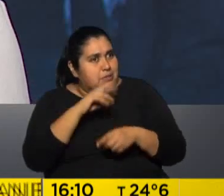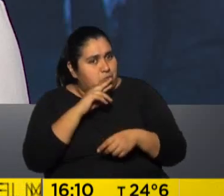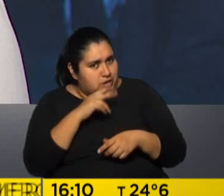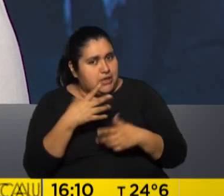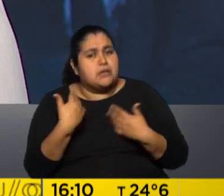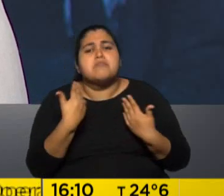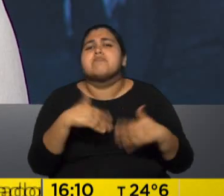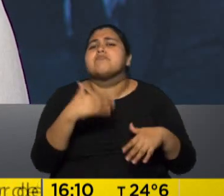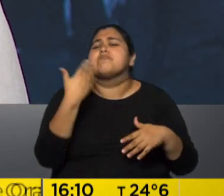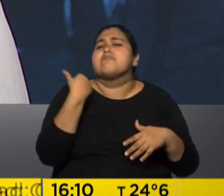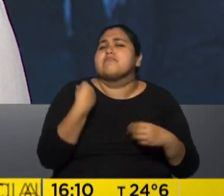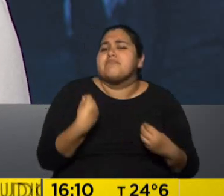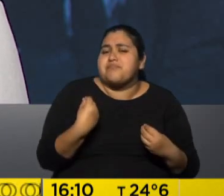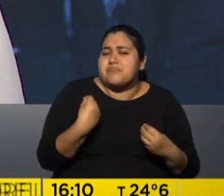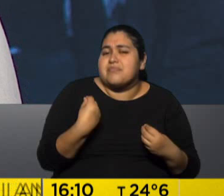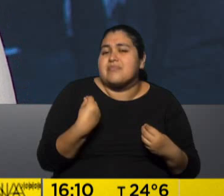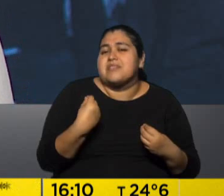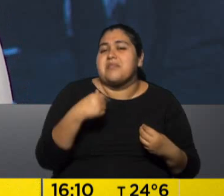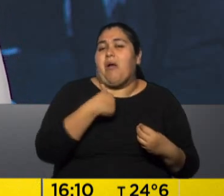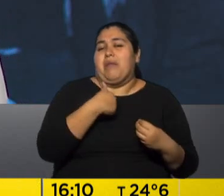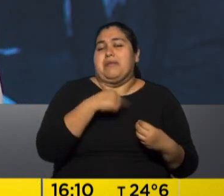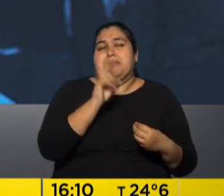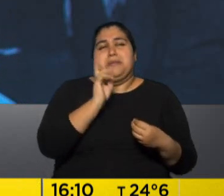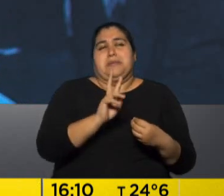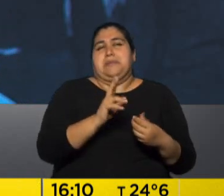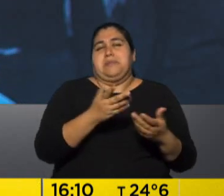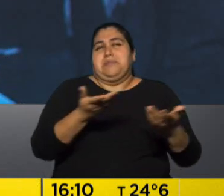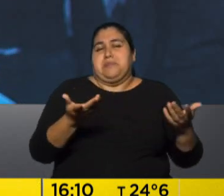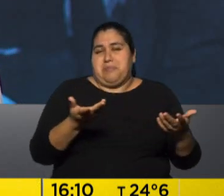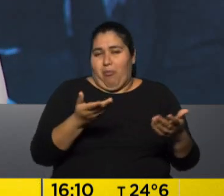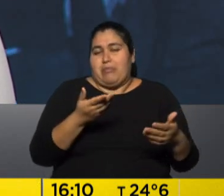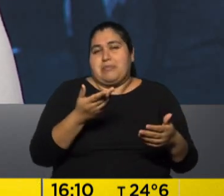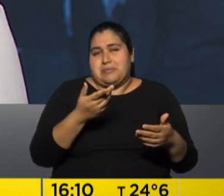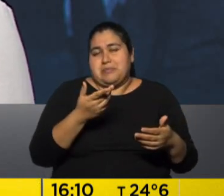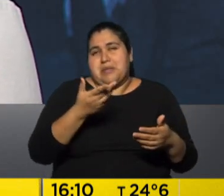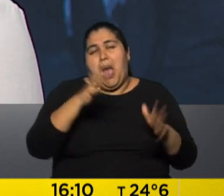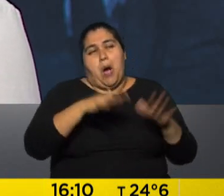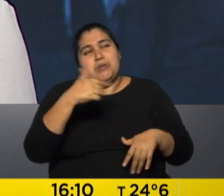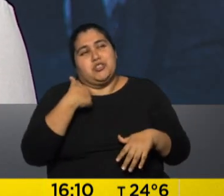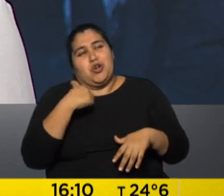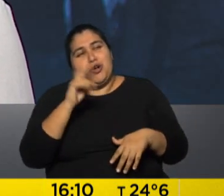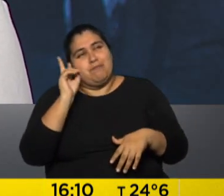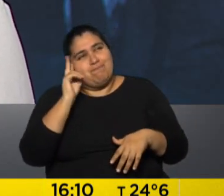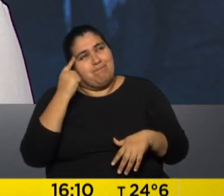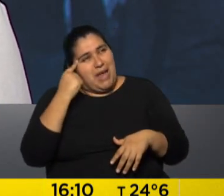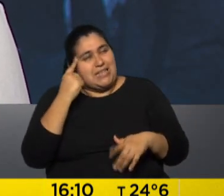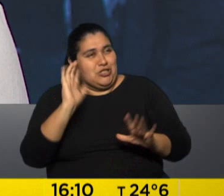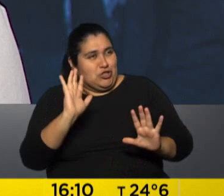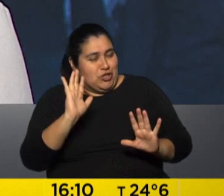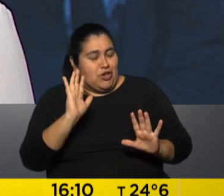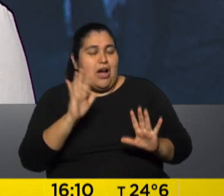esto, Florencia? Y yo creo que, como a veces lo planteamos, a veces